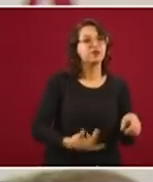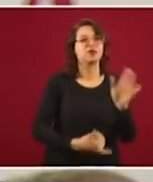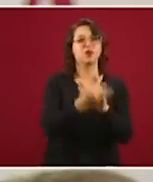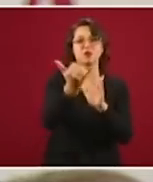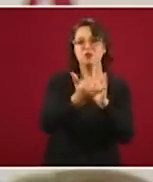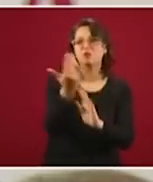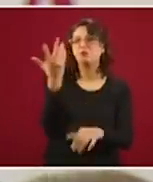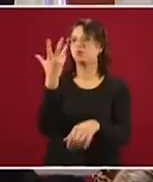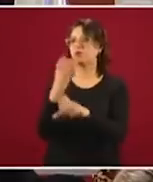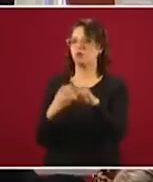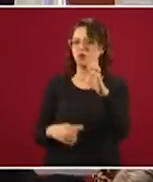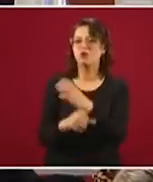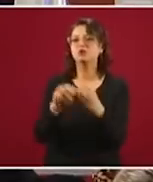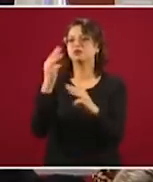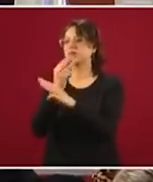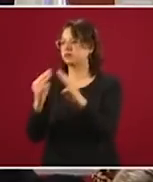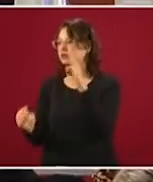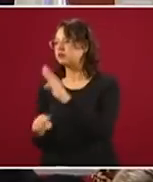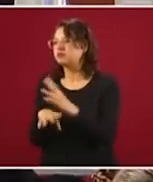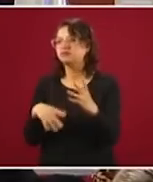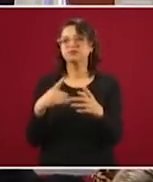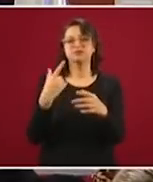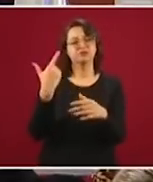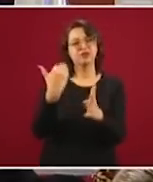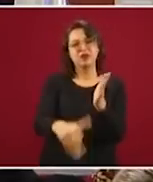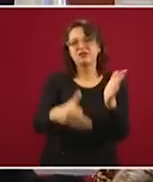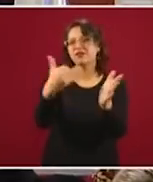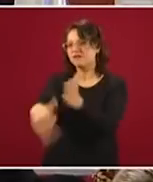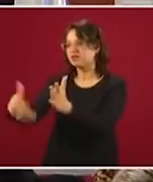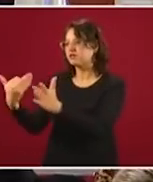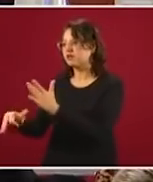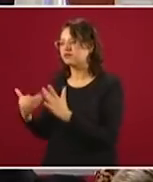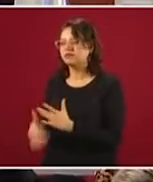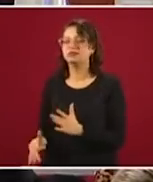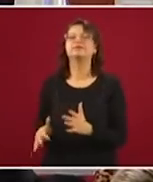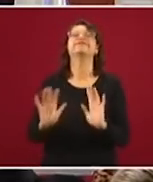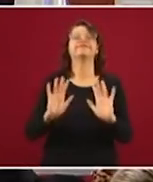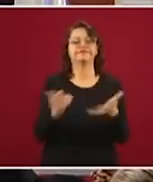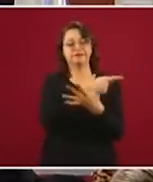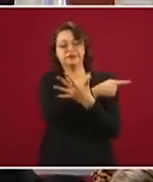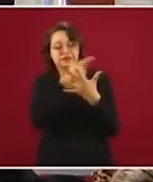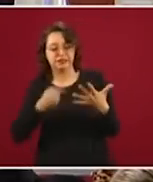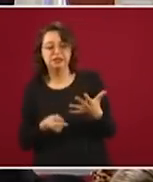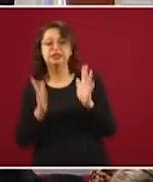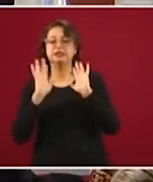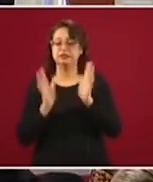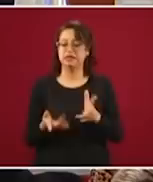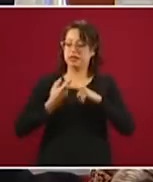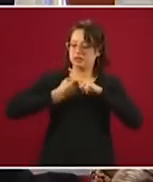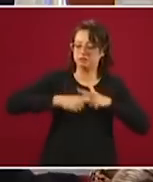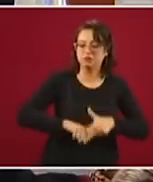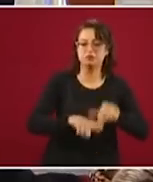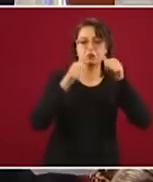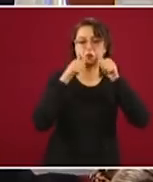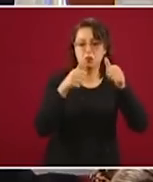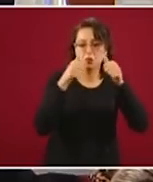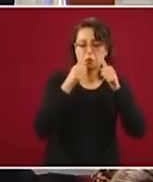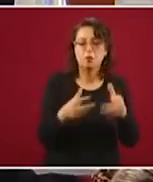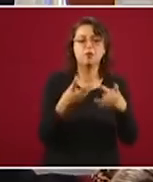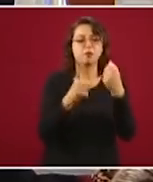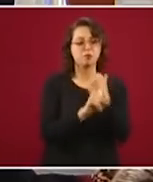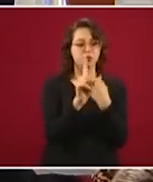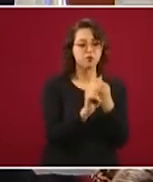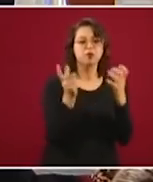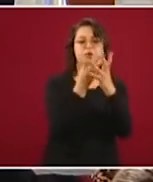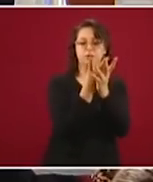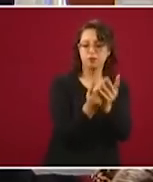Y empezamos a resolverla, ya estamos resolviendo la parte de infraestructura, ya estamos resolviendo la parte de equipos de salud y los protocolos